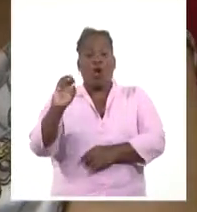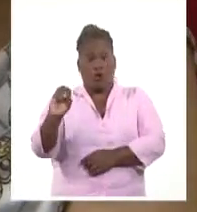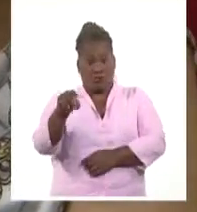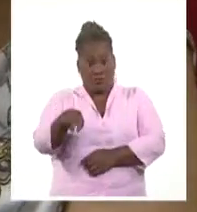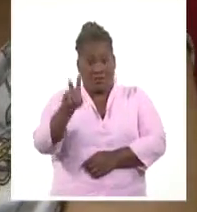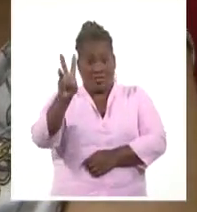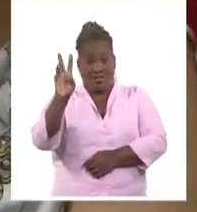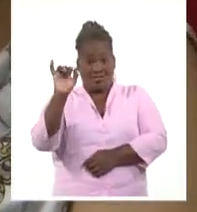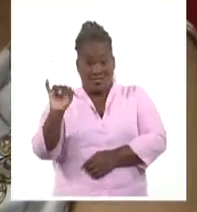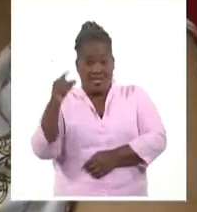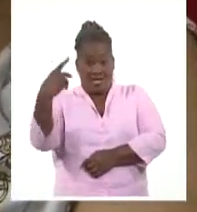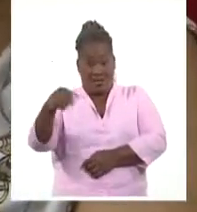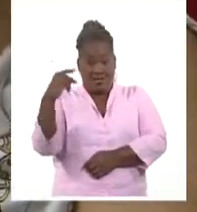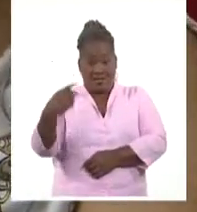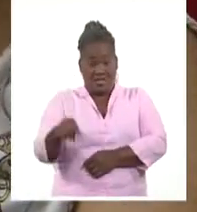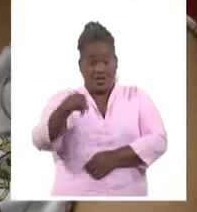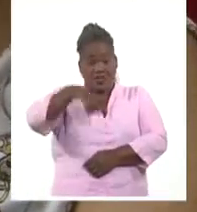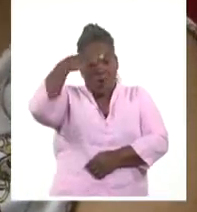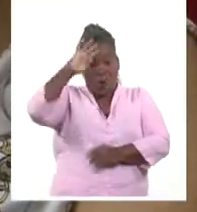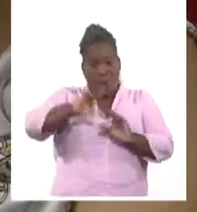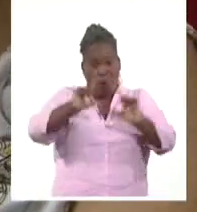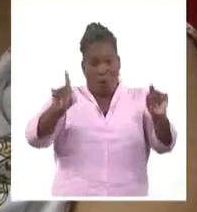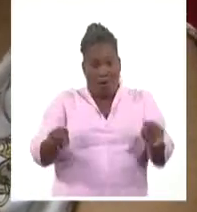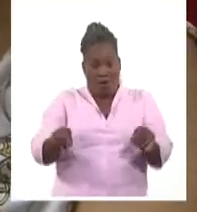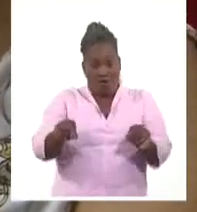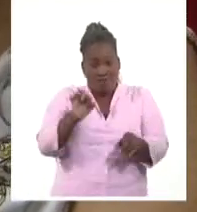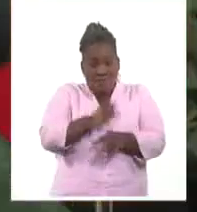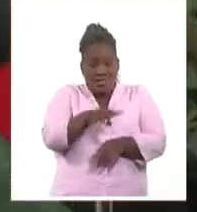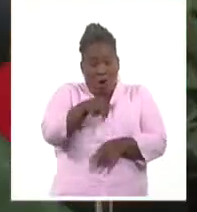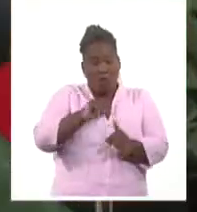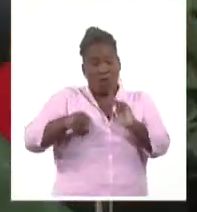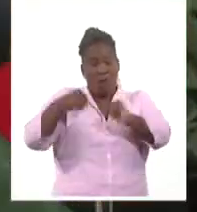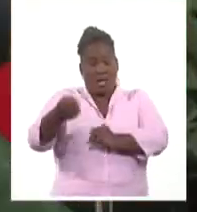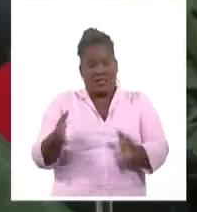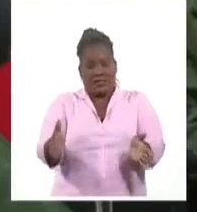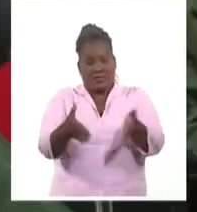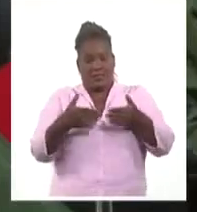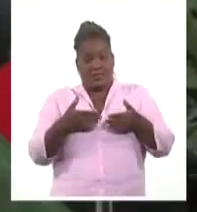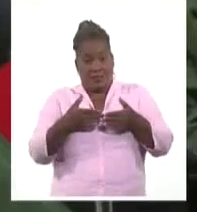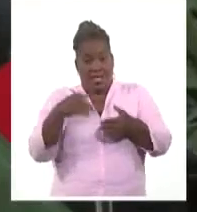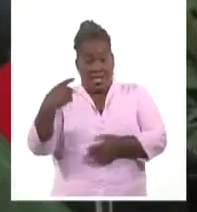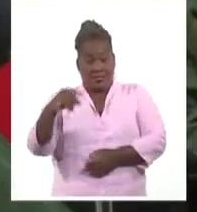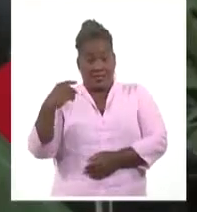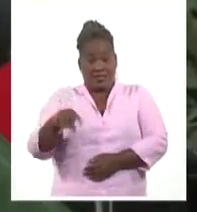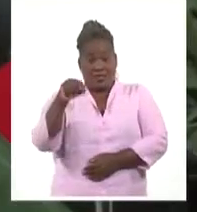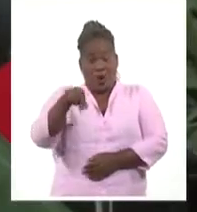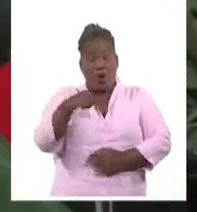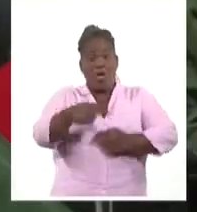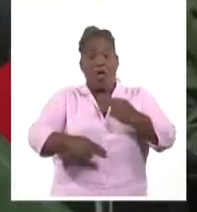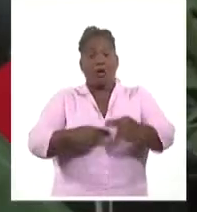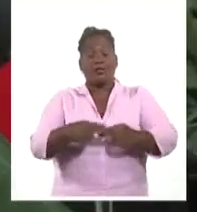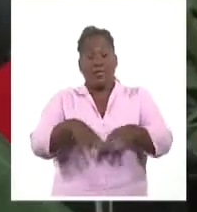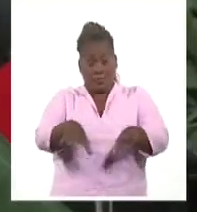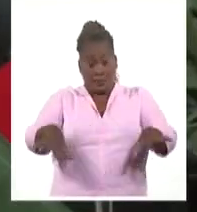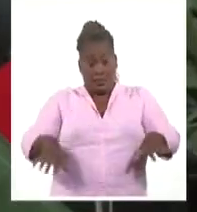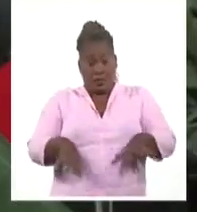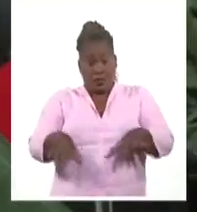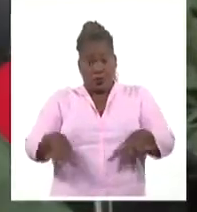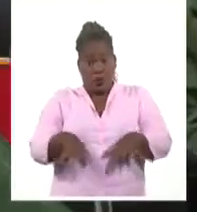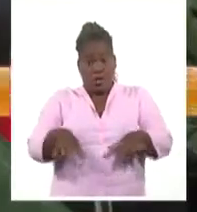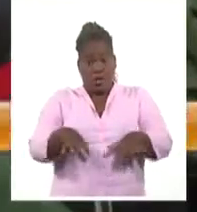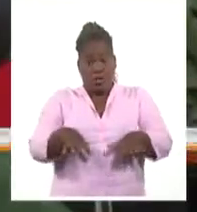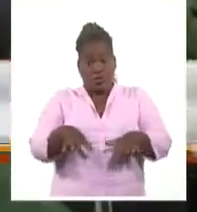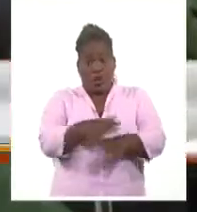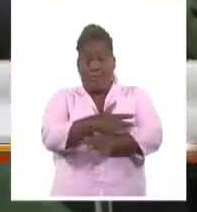36 que tiene lugar en nuestro país. El ejercicio que vamos a realizar hoy es un ejercicio que lo vamos a hacer en una situación